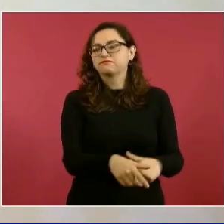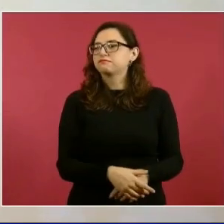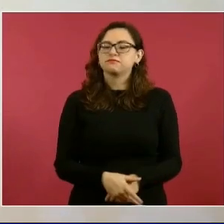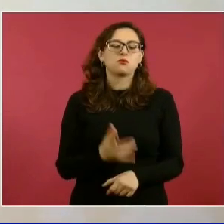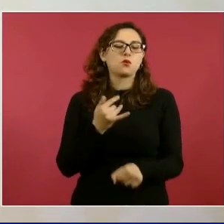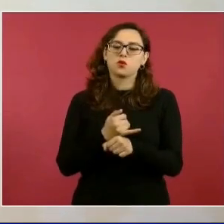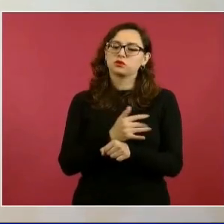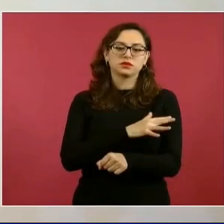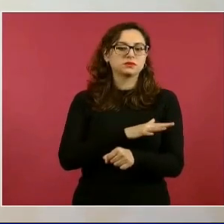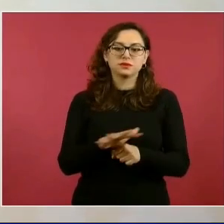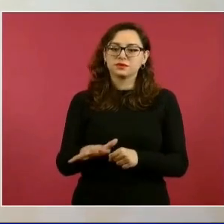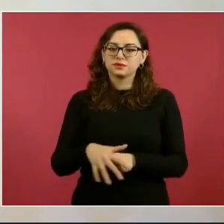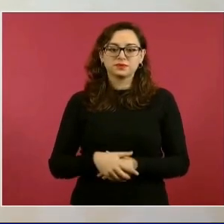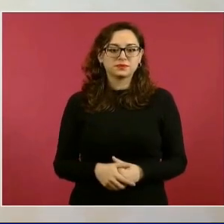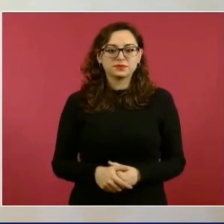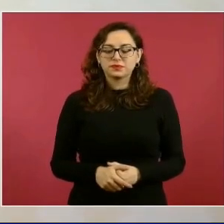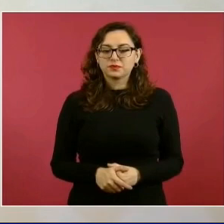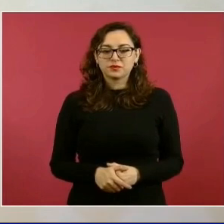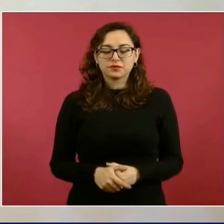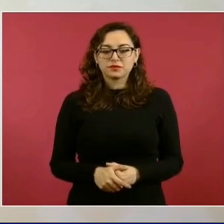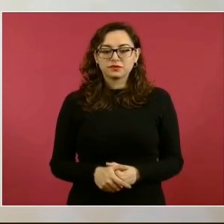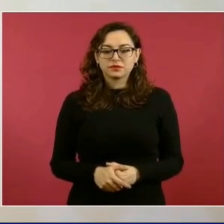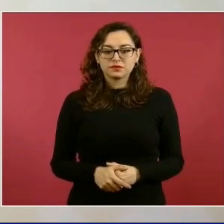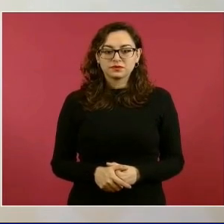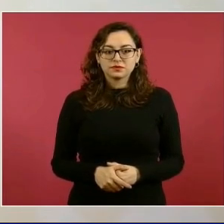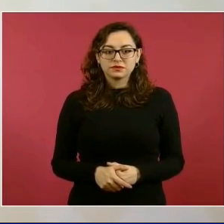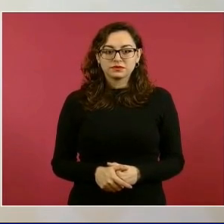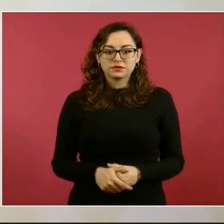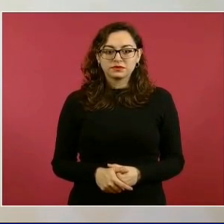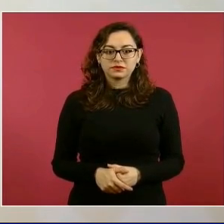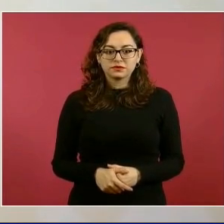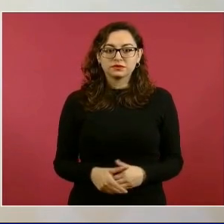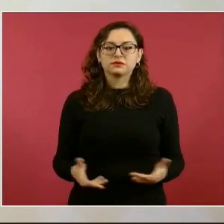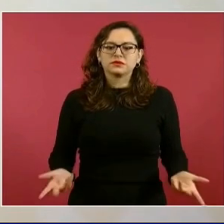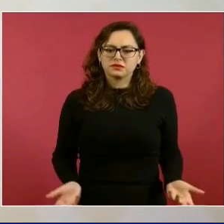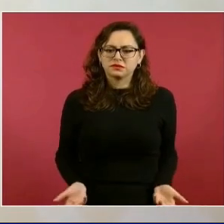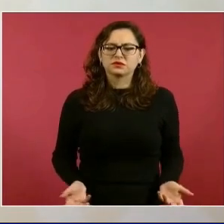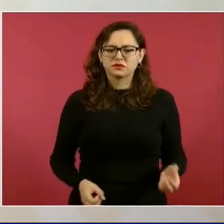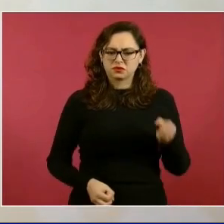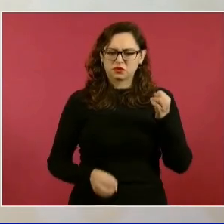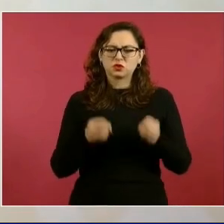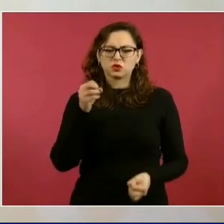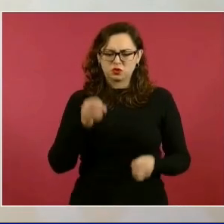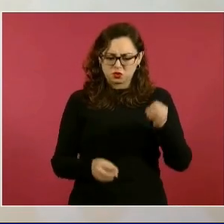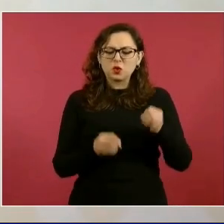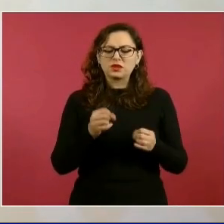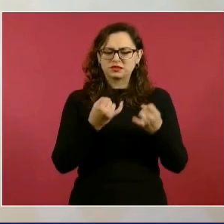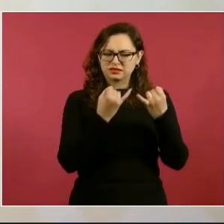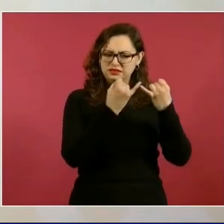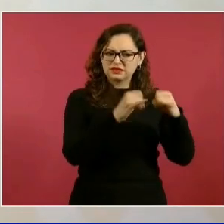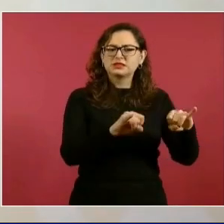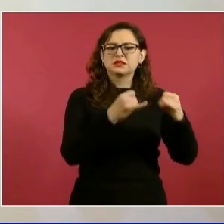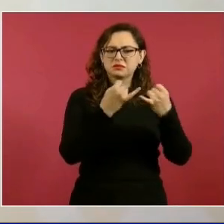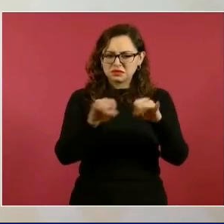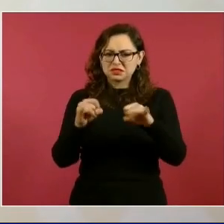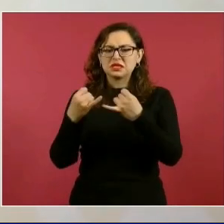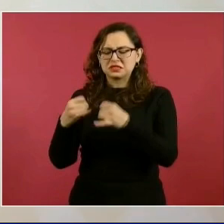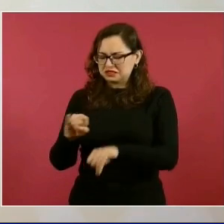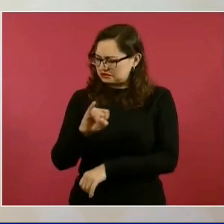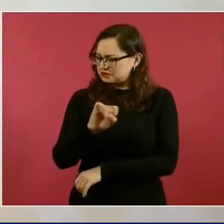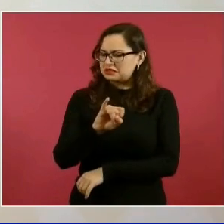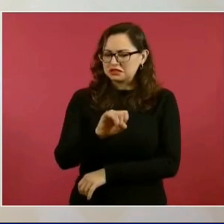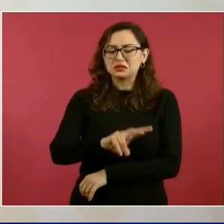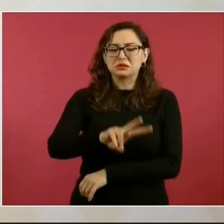así, y que la autonomía de los jueces, no, pues si a esas